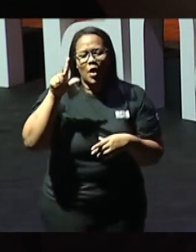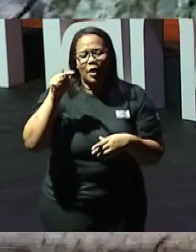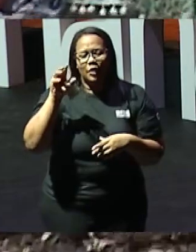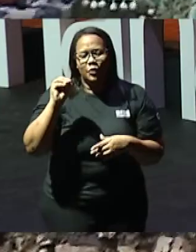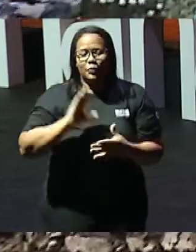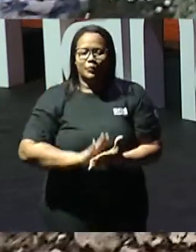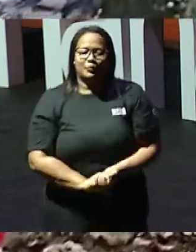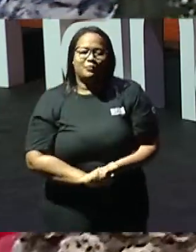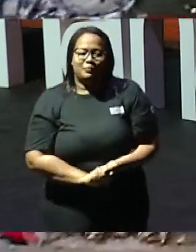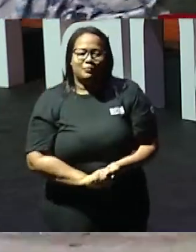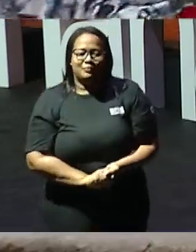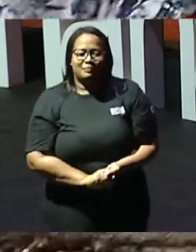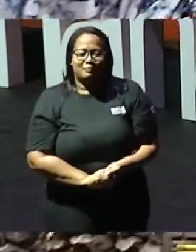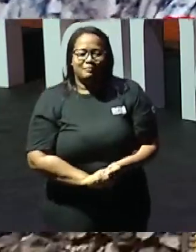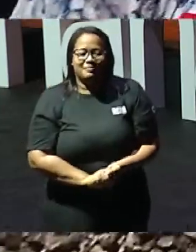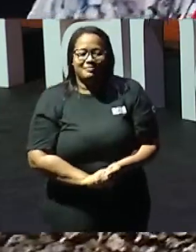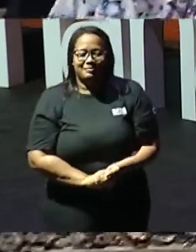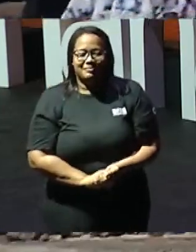más grande